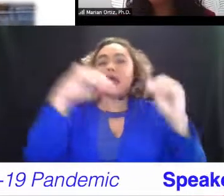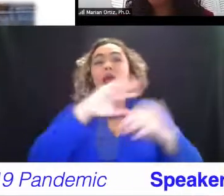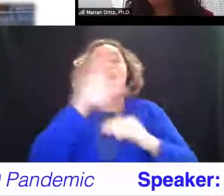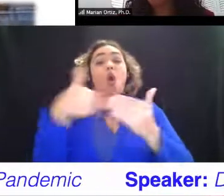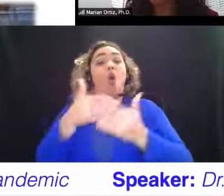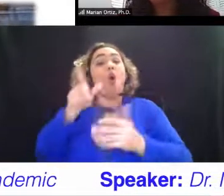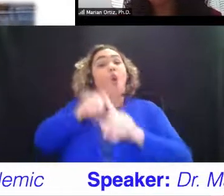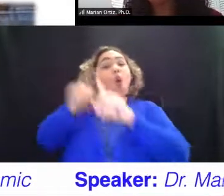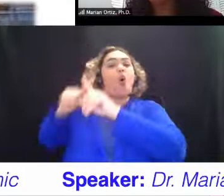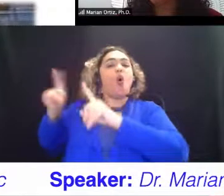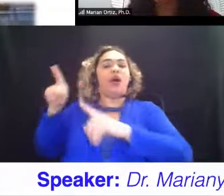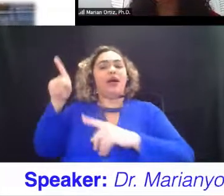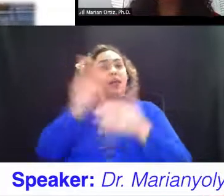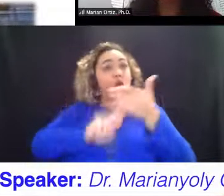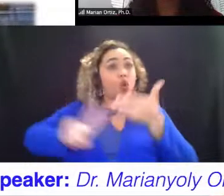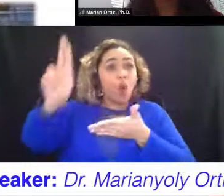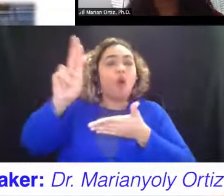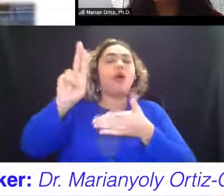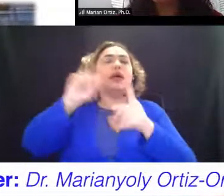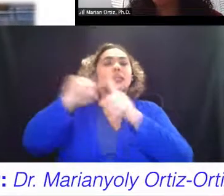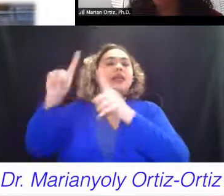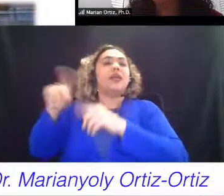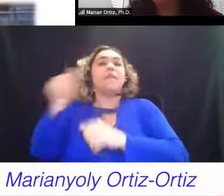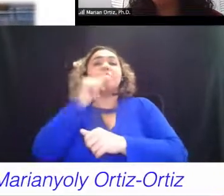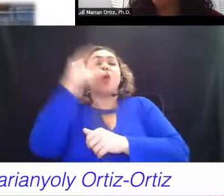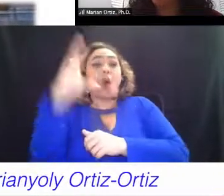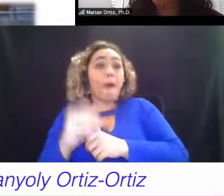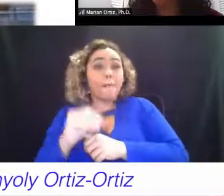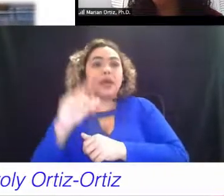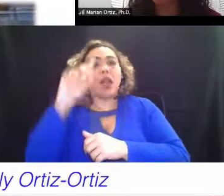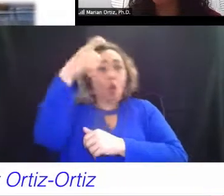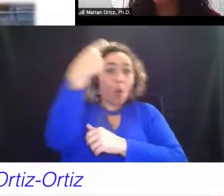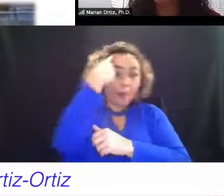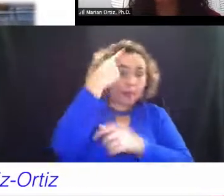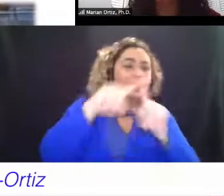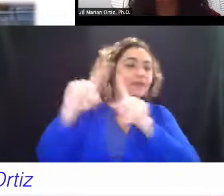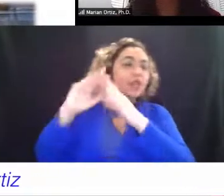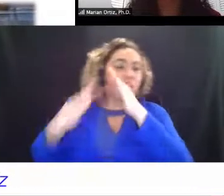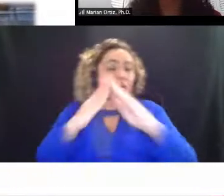grupos, desde universidades hasta el sector privado, el gobierno y los municipios.